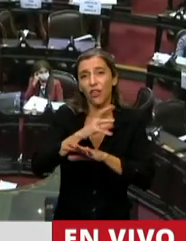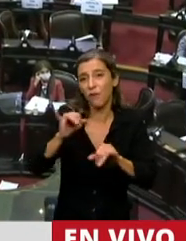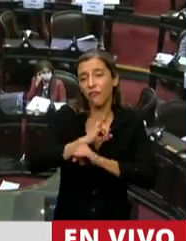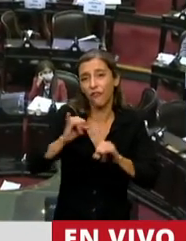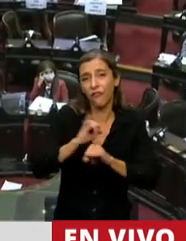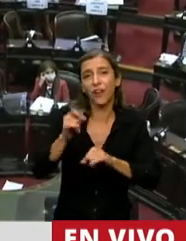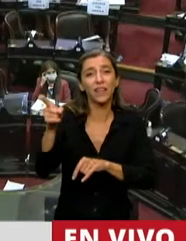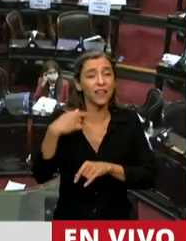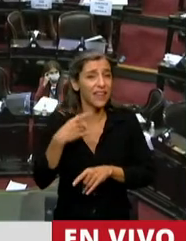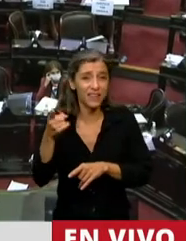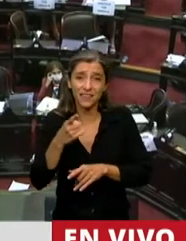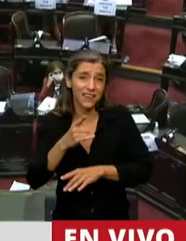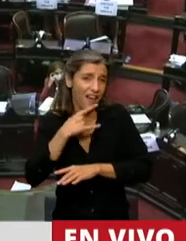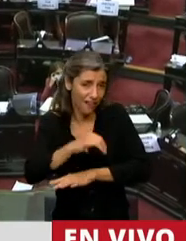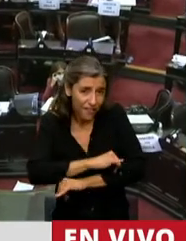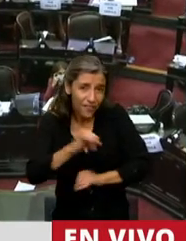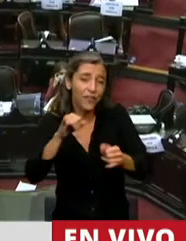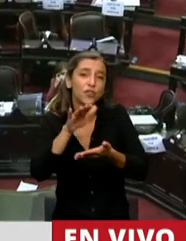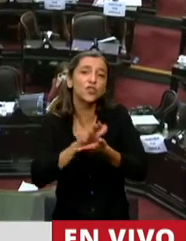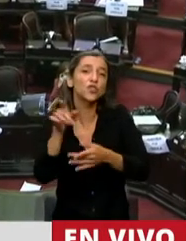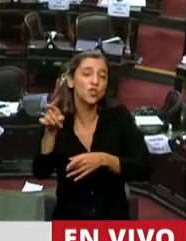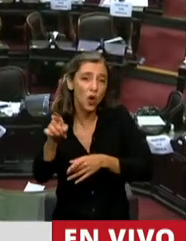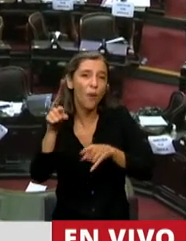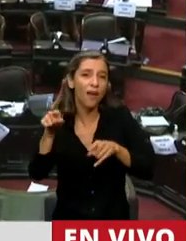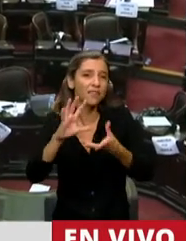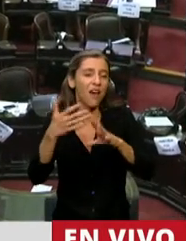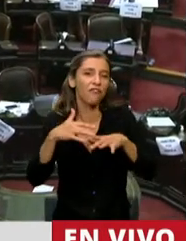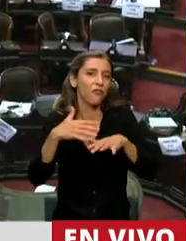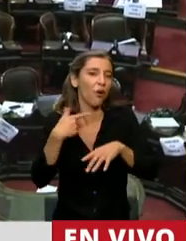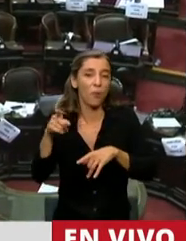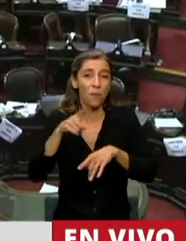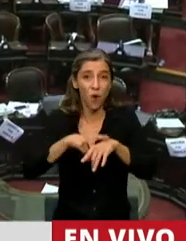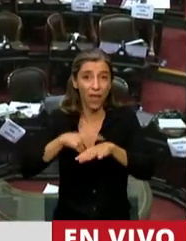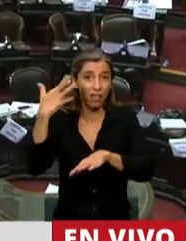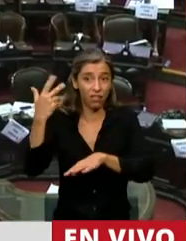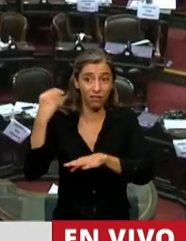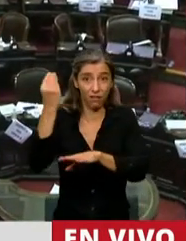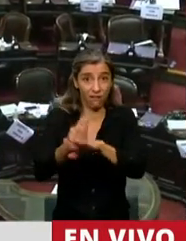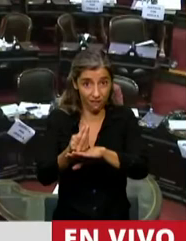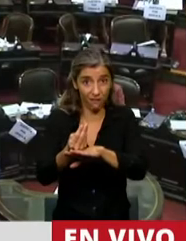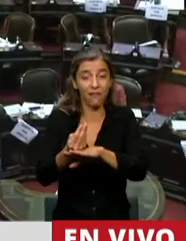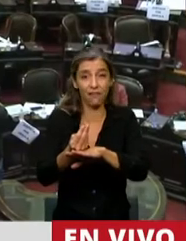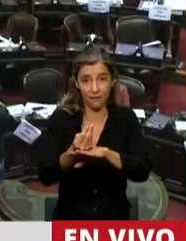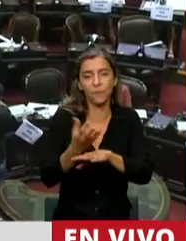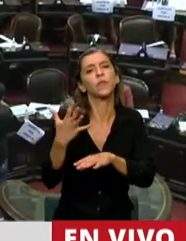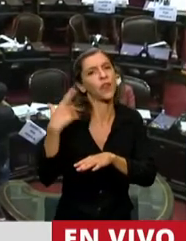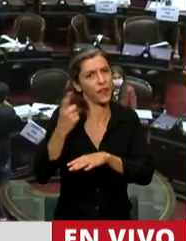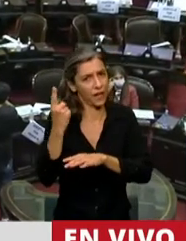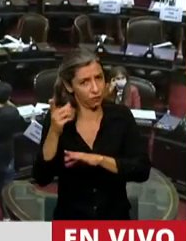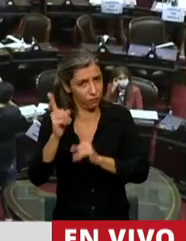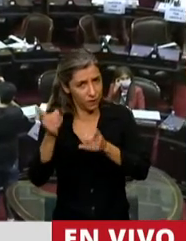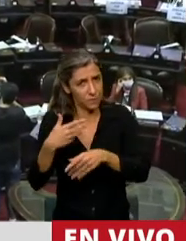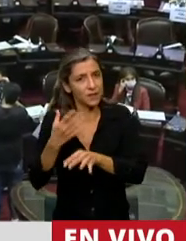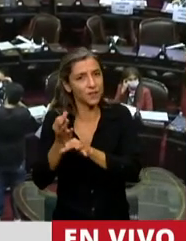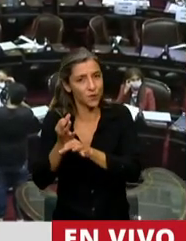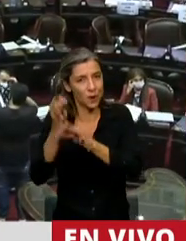género. Ahí dijo, cuando asumió por primera vez una mujer, el director, ¿no?, fue directora de su escuela